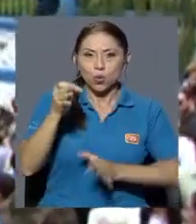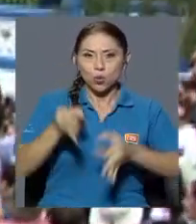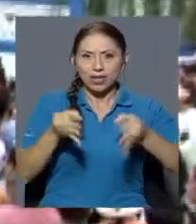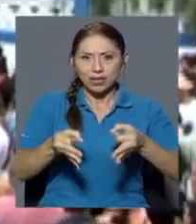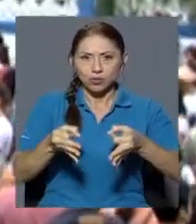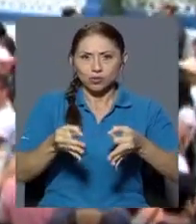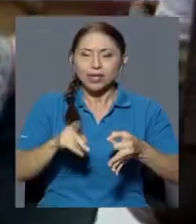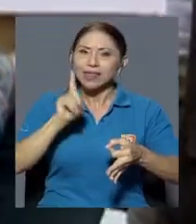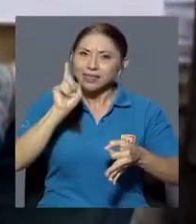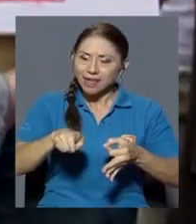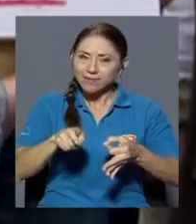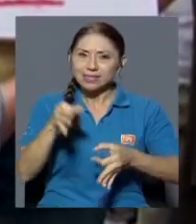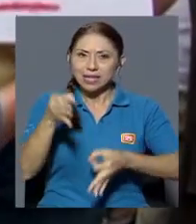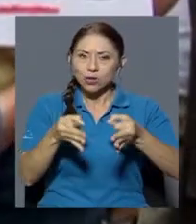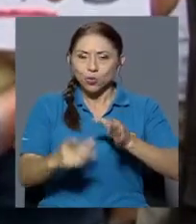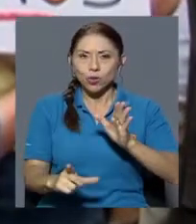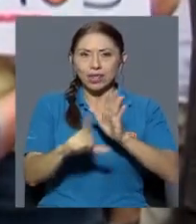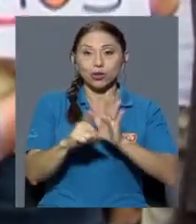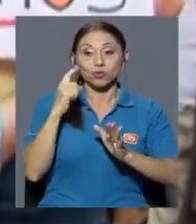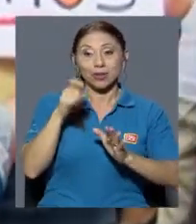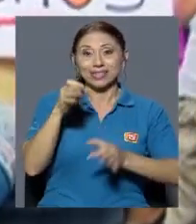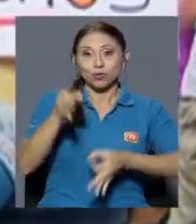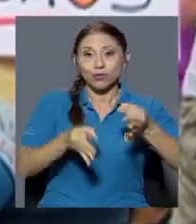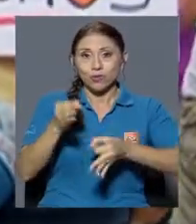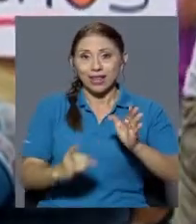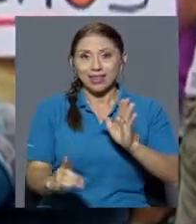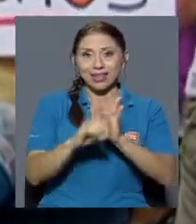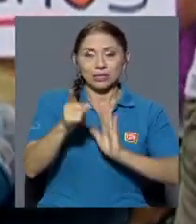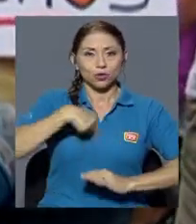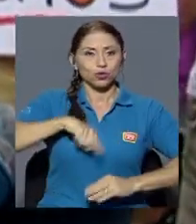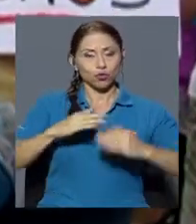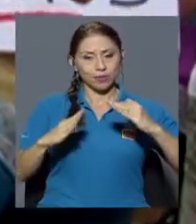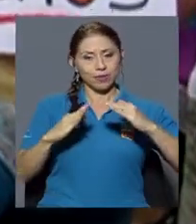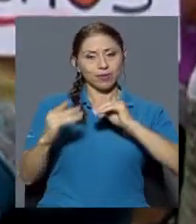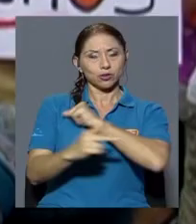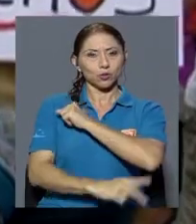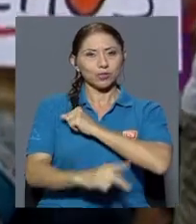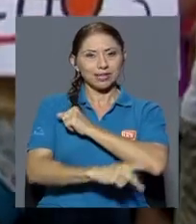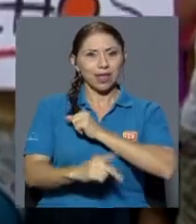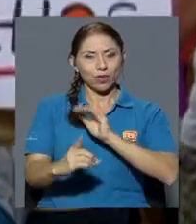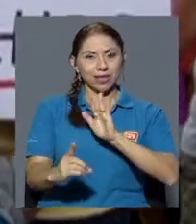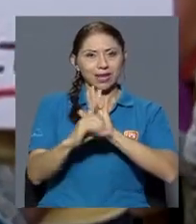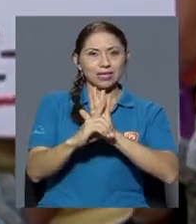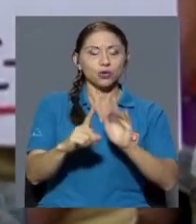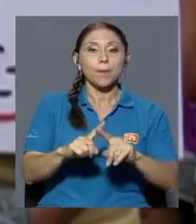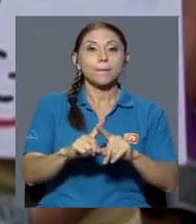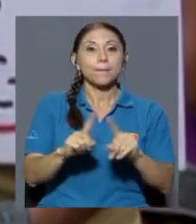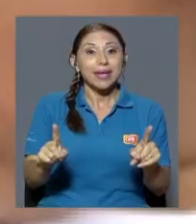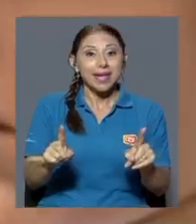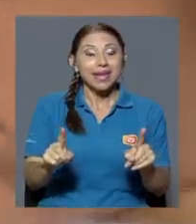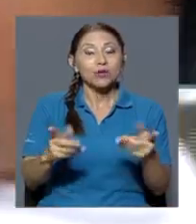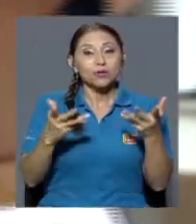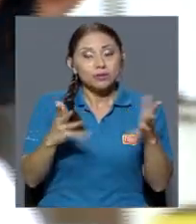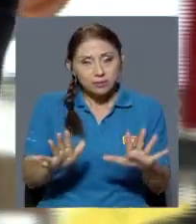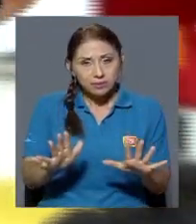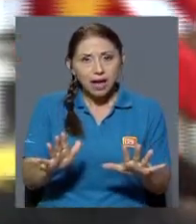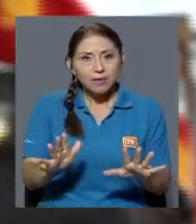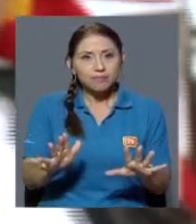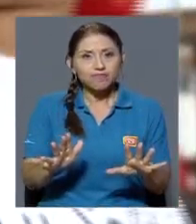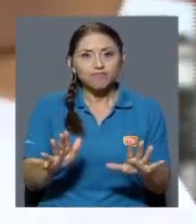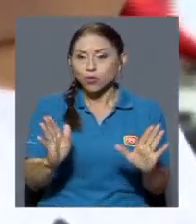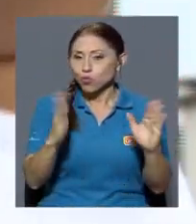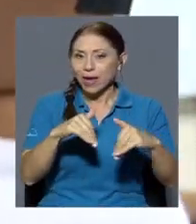jurídicos nacidas porque es un tribunal de derecho y vivimos en un estado de derecho pero uno y esto ya no son conjeturas ya no viene a ser